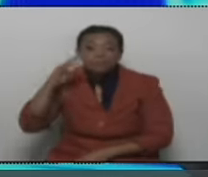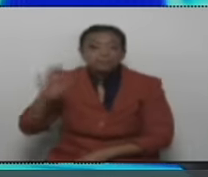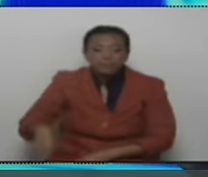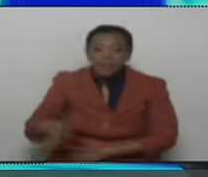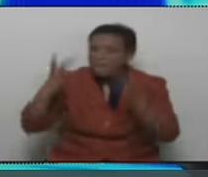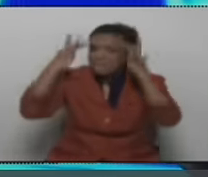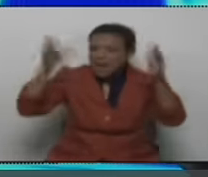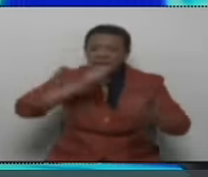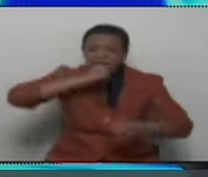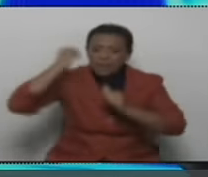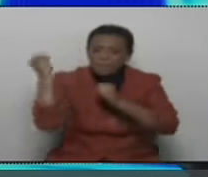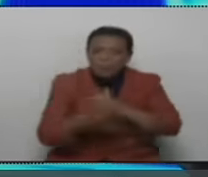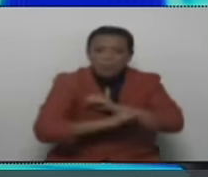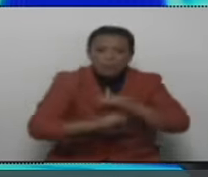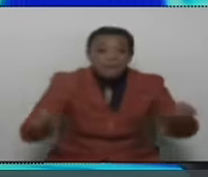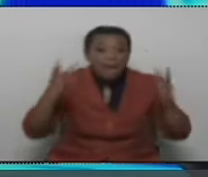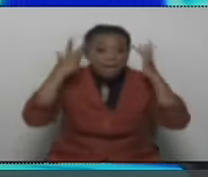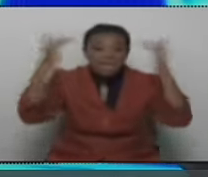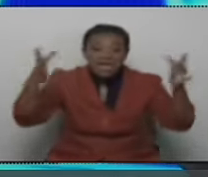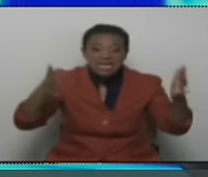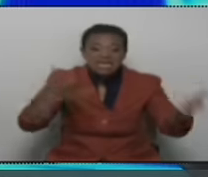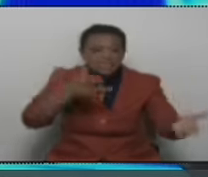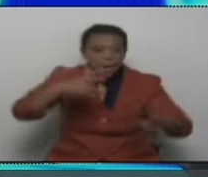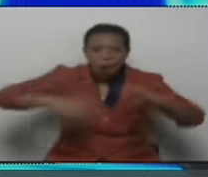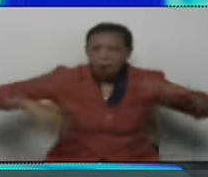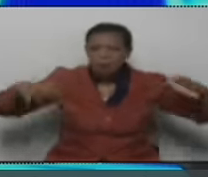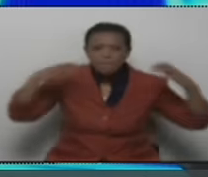experto en explosivos, experto en combate